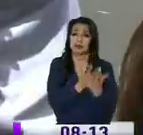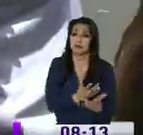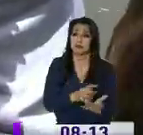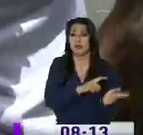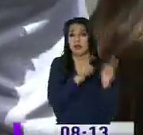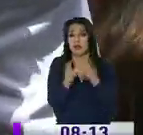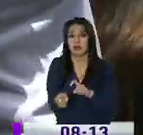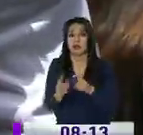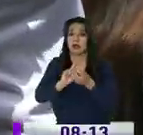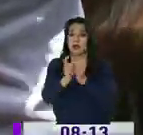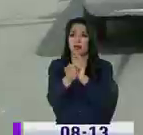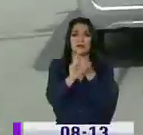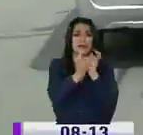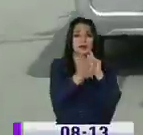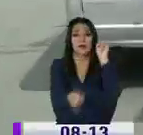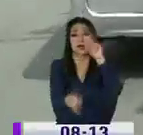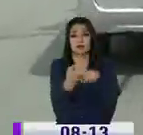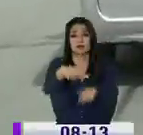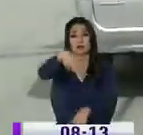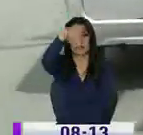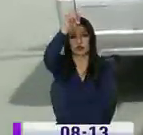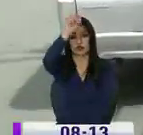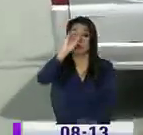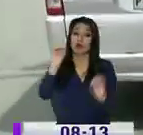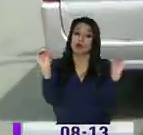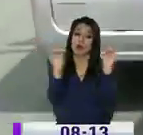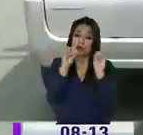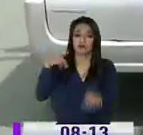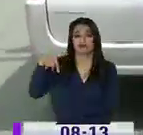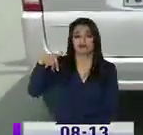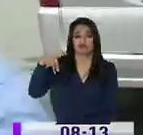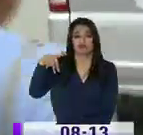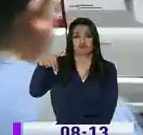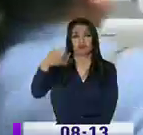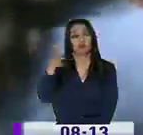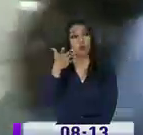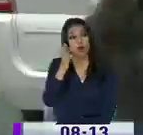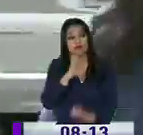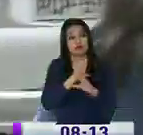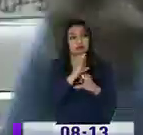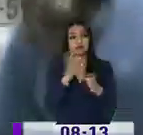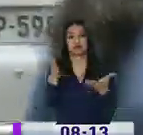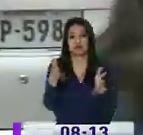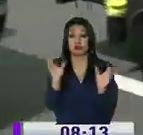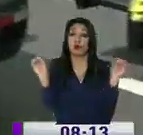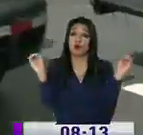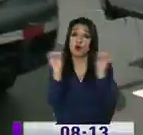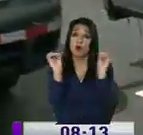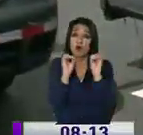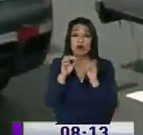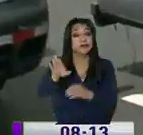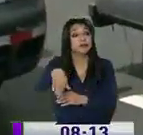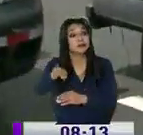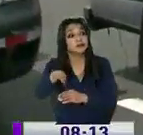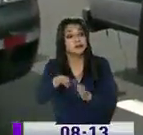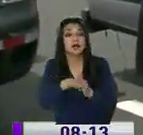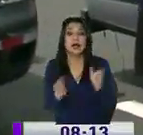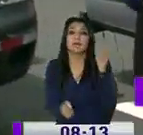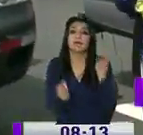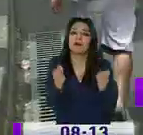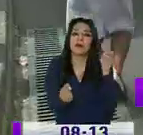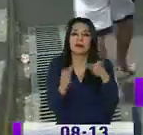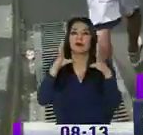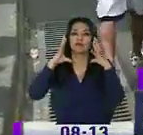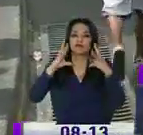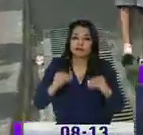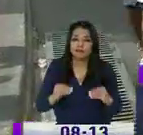nos vamos hasta el norte. Algunos preferían caminar frente a la escasez de transporte público y otros optaron por desplazarse en camionetas,